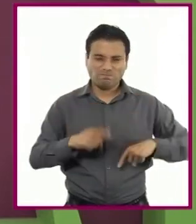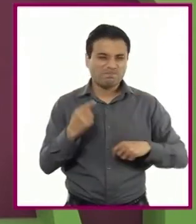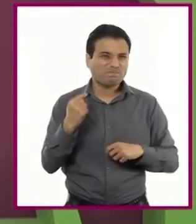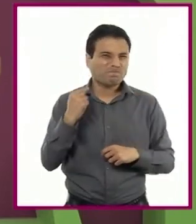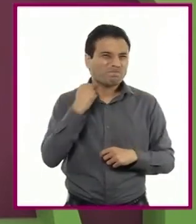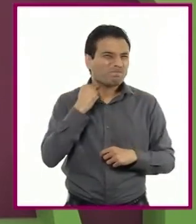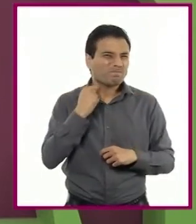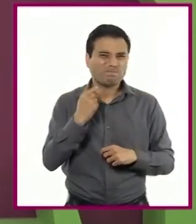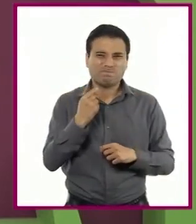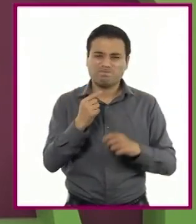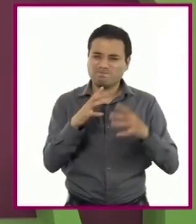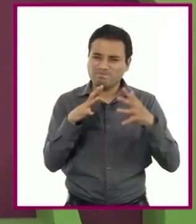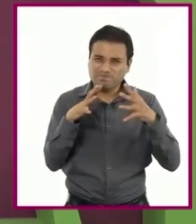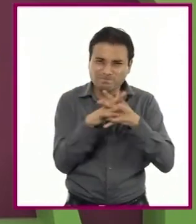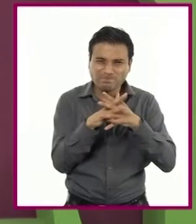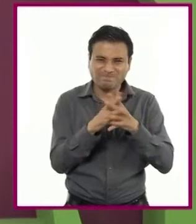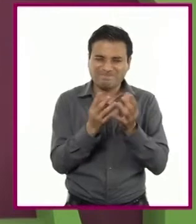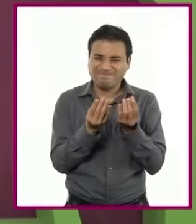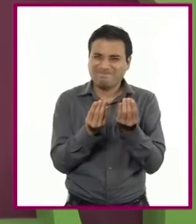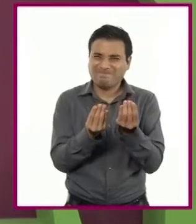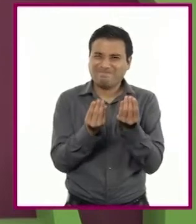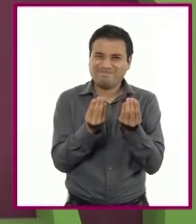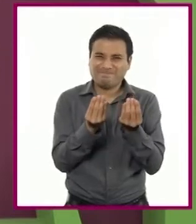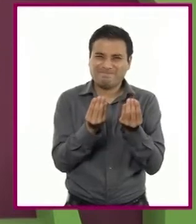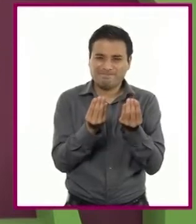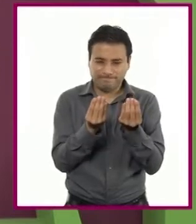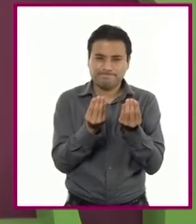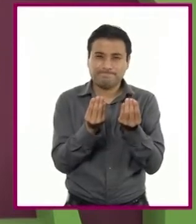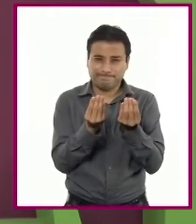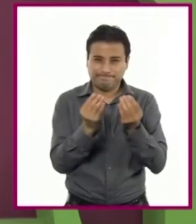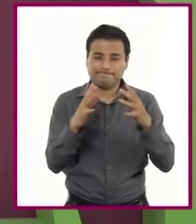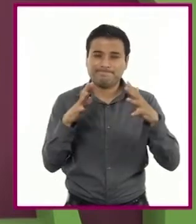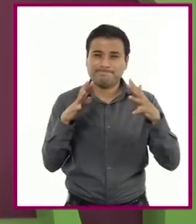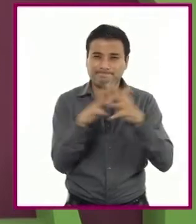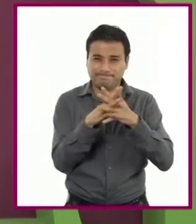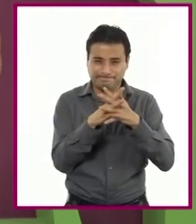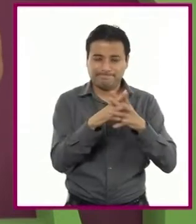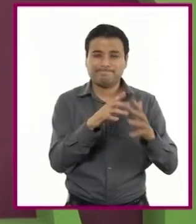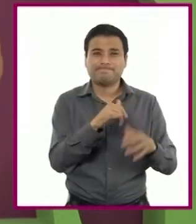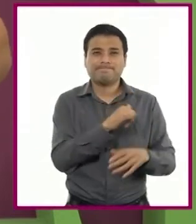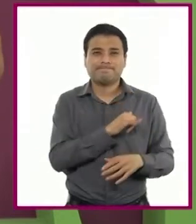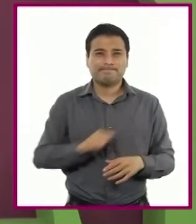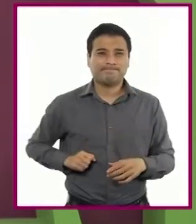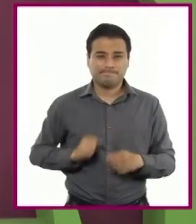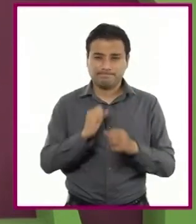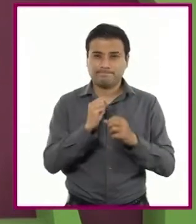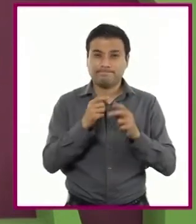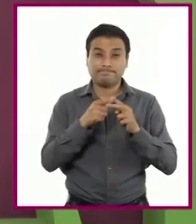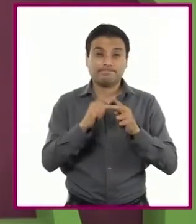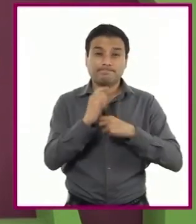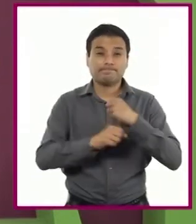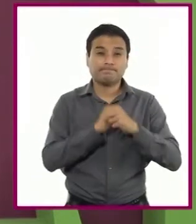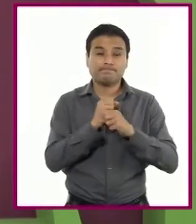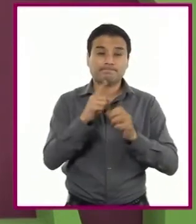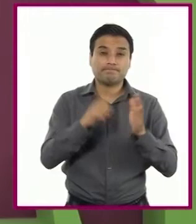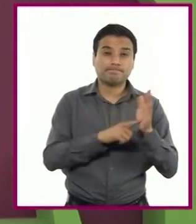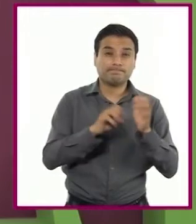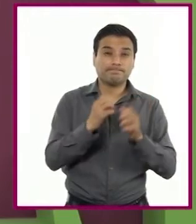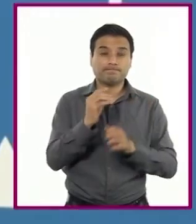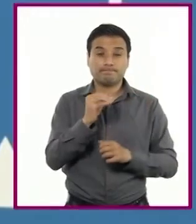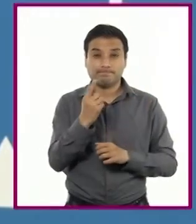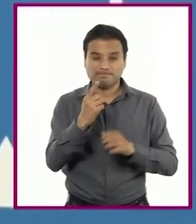de guerra y lesa humanidad cometidos en las guerras de Yugoslavia desde 1991.